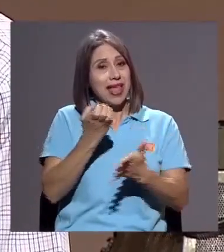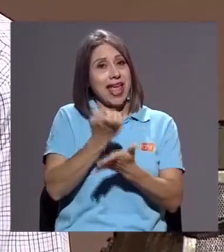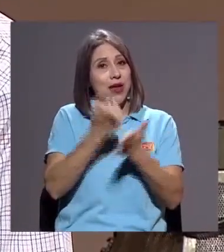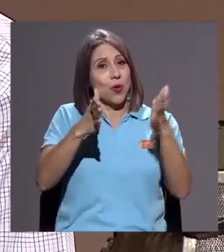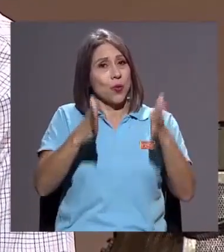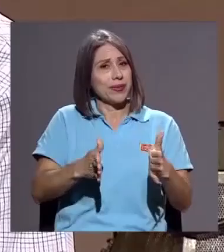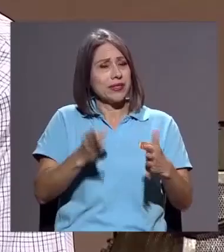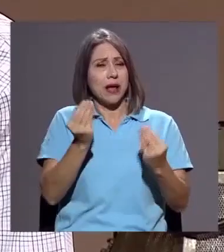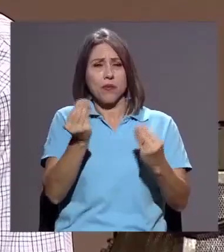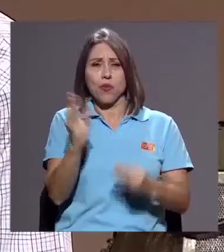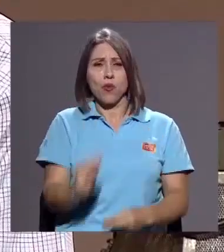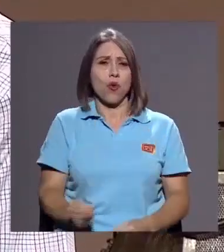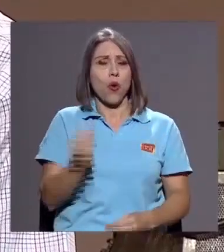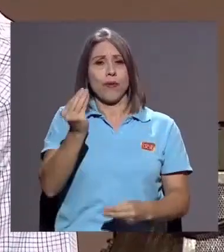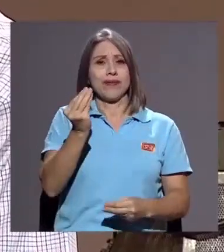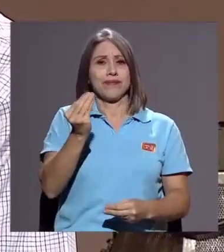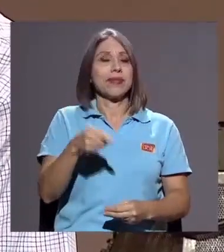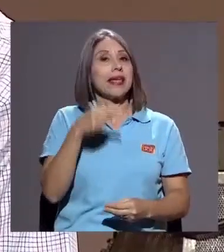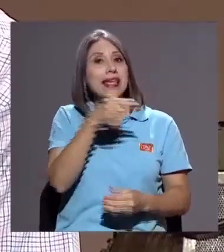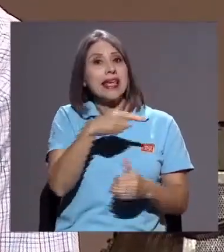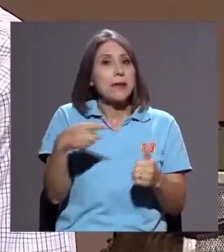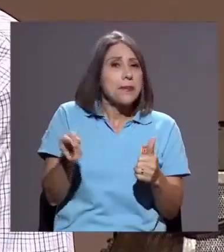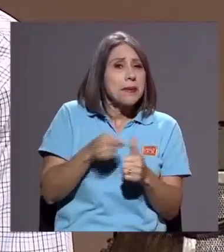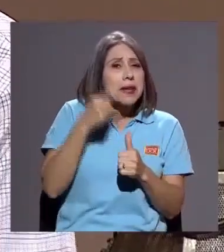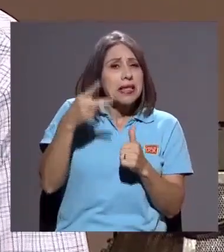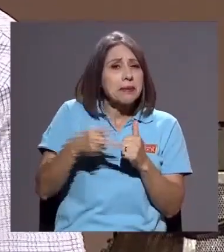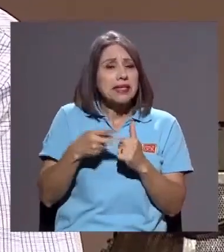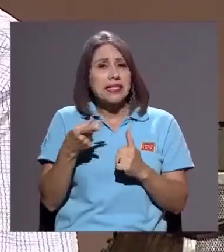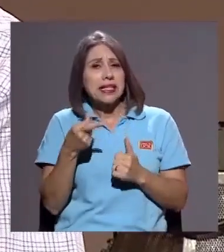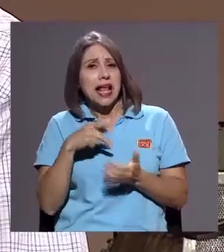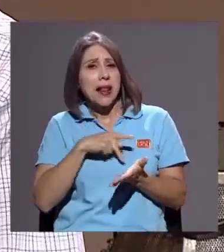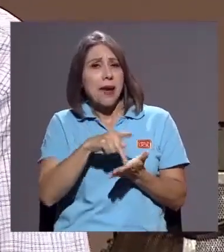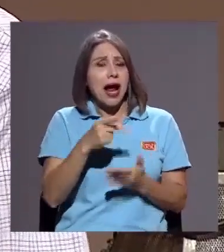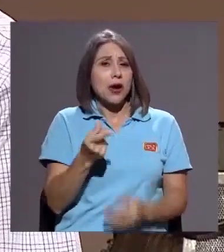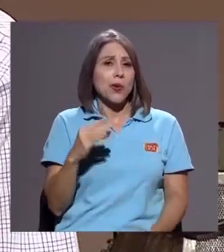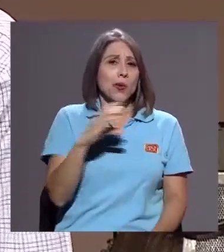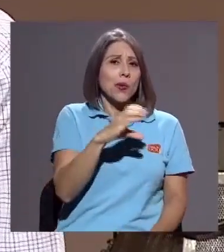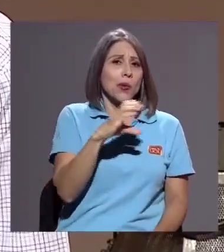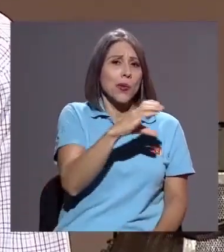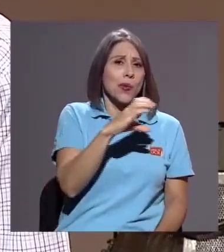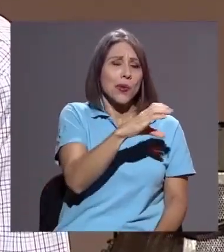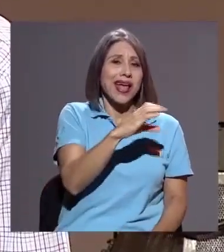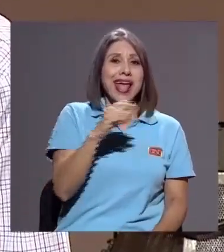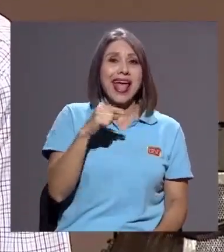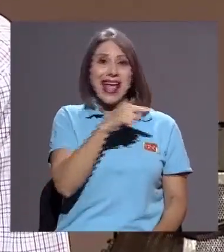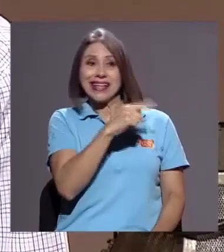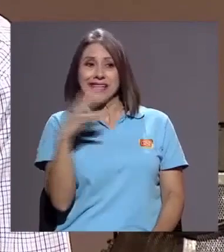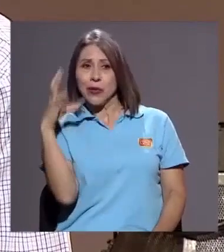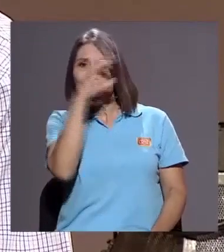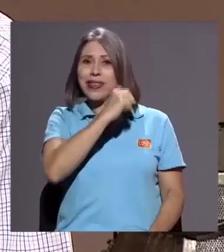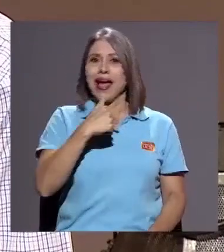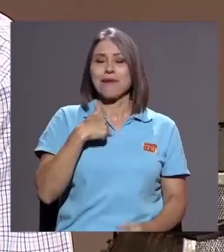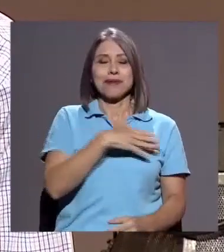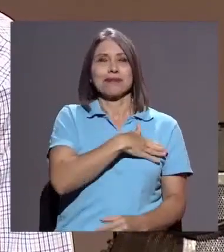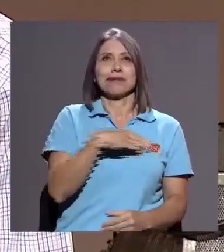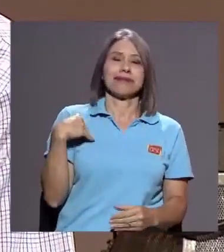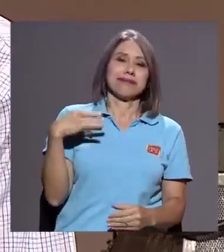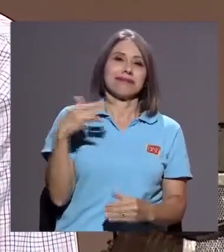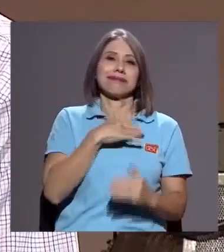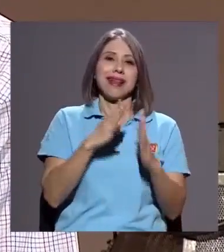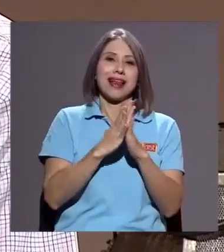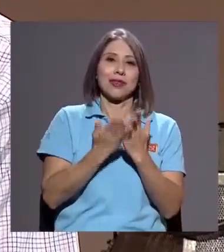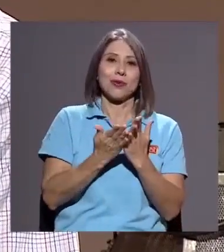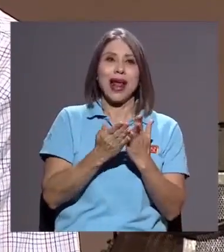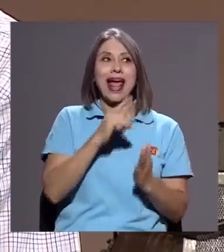muy joven, y tuvo los primeros salarios, se dio cuenta que a mí me gustaba la lectura y entonces me ofreció que cada mes